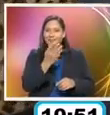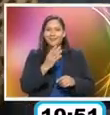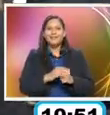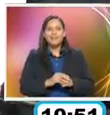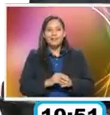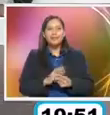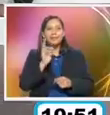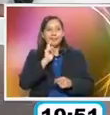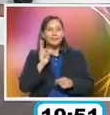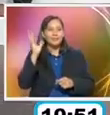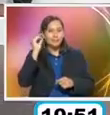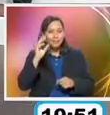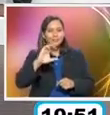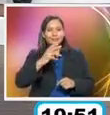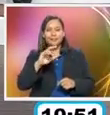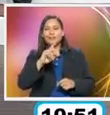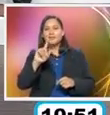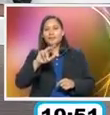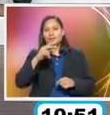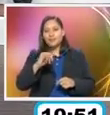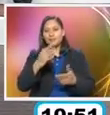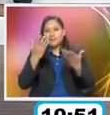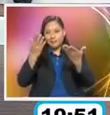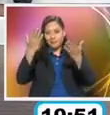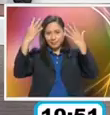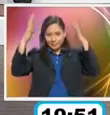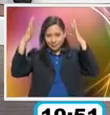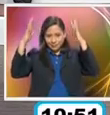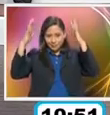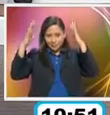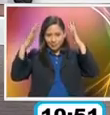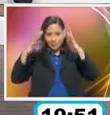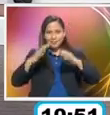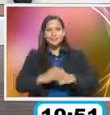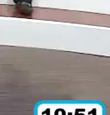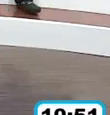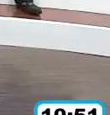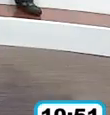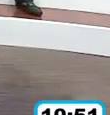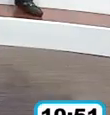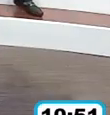vamos adelante a escuchar Chuy Zúñiga aquí en Tus Ciudades. Venga, adelante. muchas gracias.